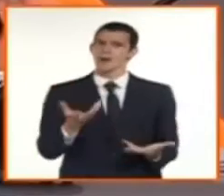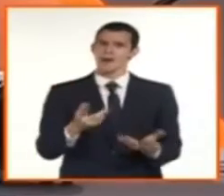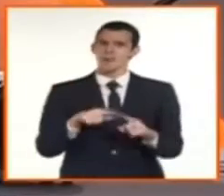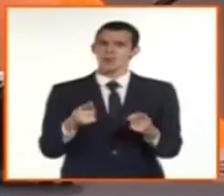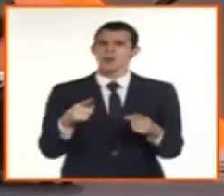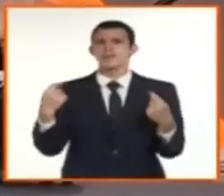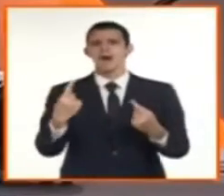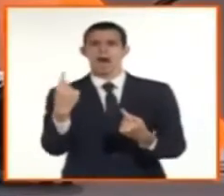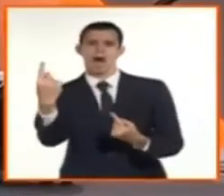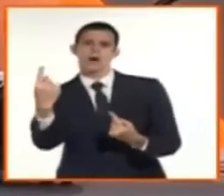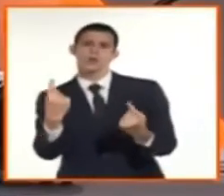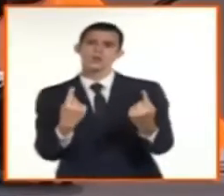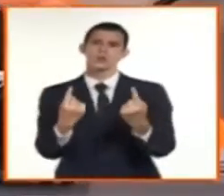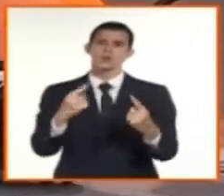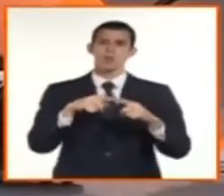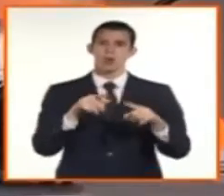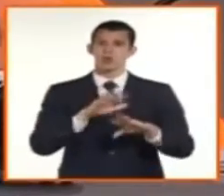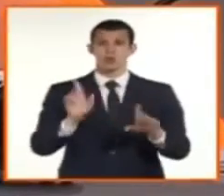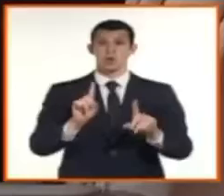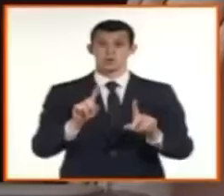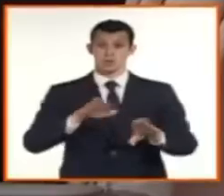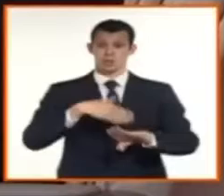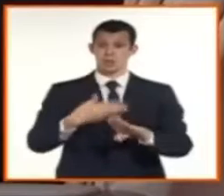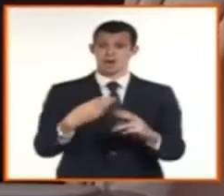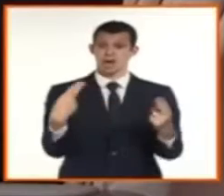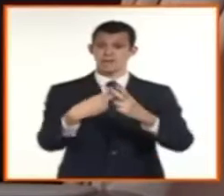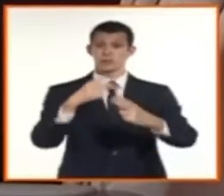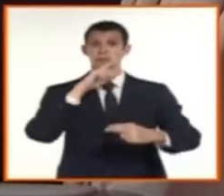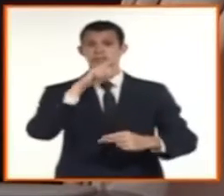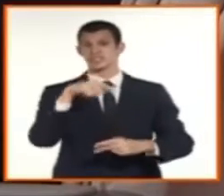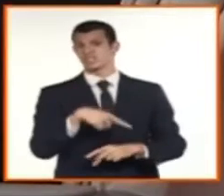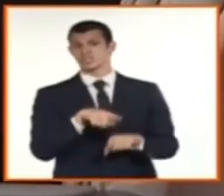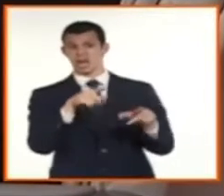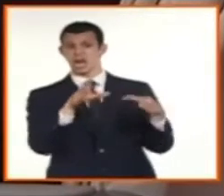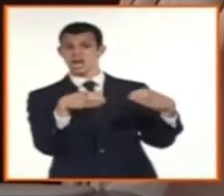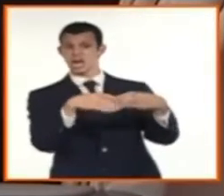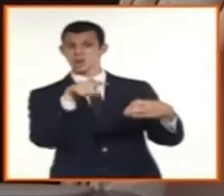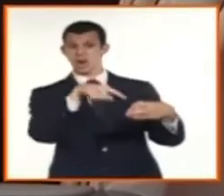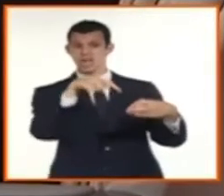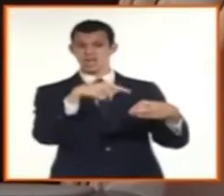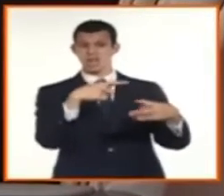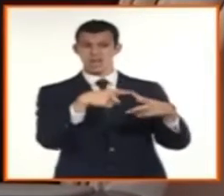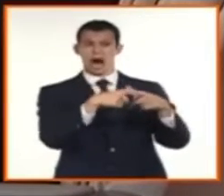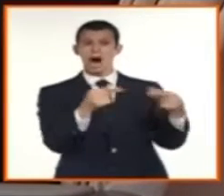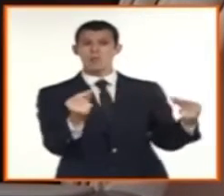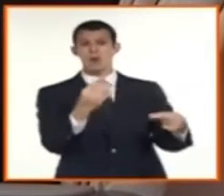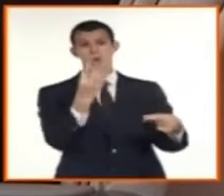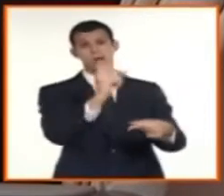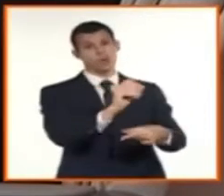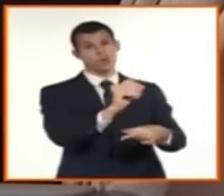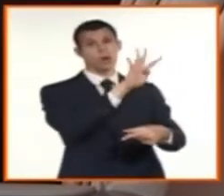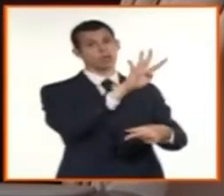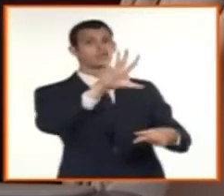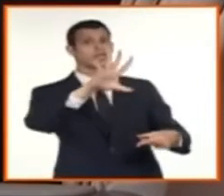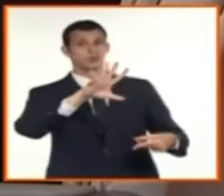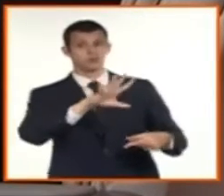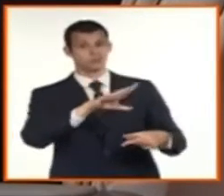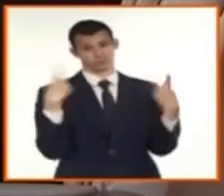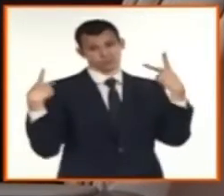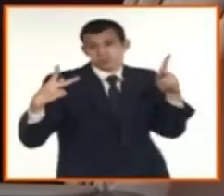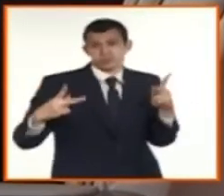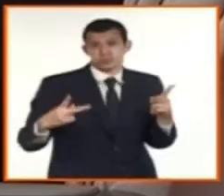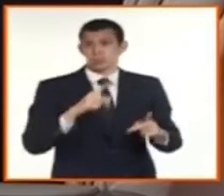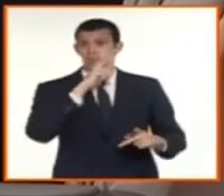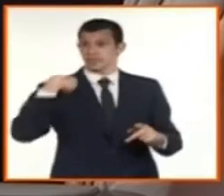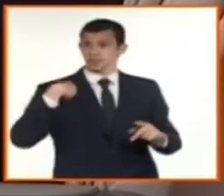deportes por igual del fútbol y ustedes ya lo han venido aplicando y va a flexibilizar también las relaciones con peloteros cubanos